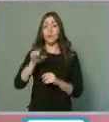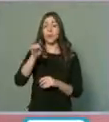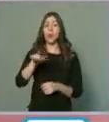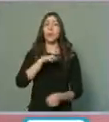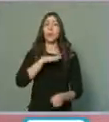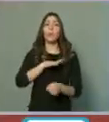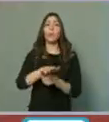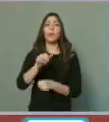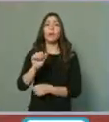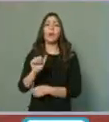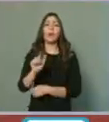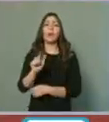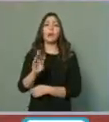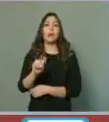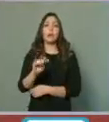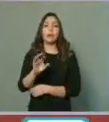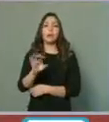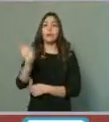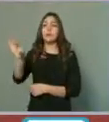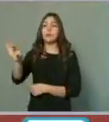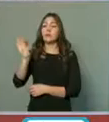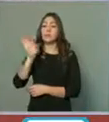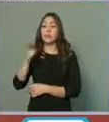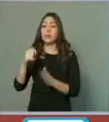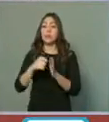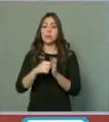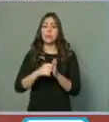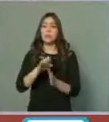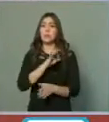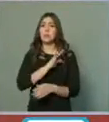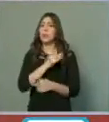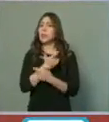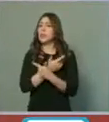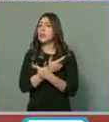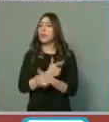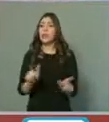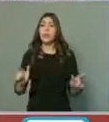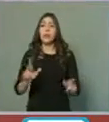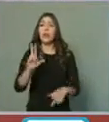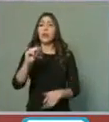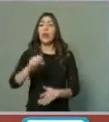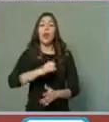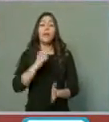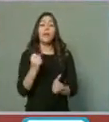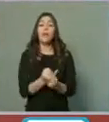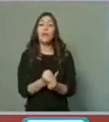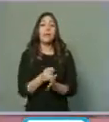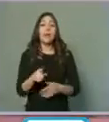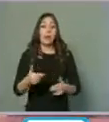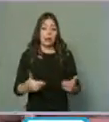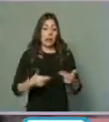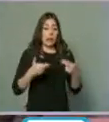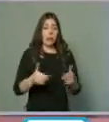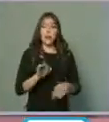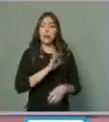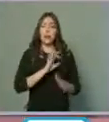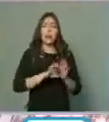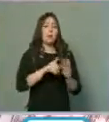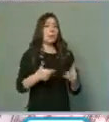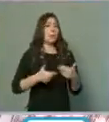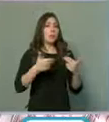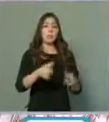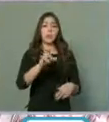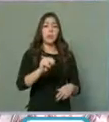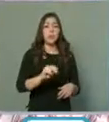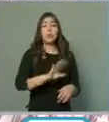testamento, puedes designar a quien tú quieras. No tiene que ser heredero. No es un requisito. Puede ser incluso un